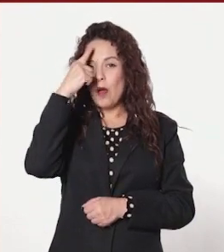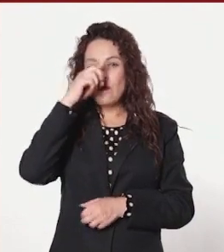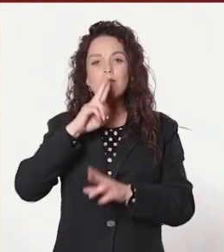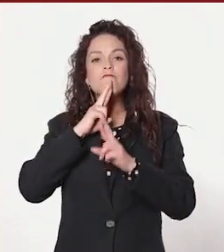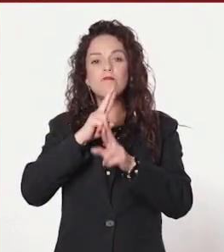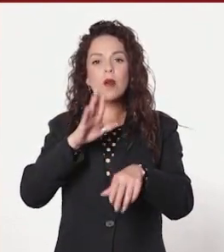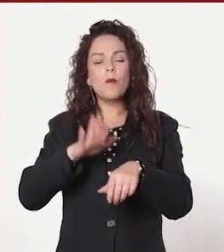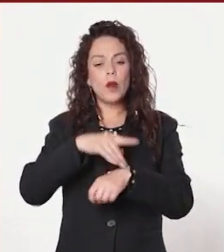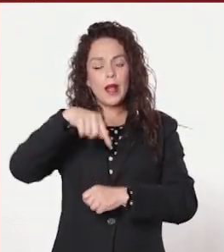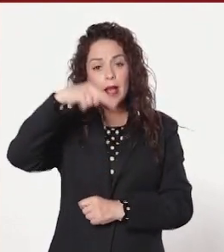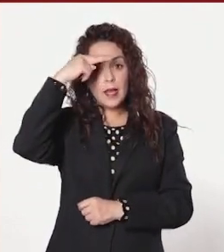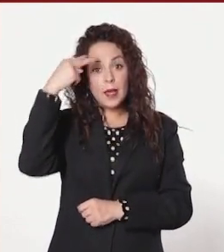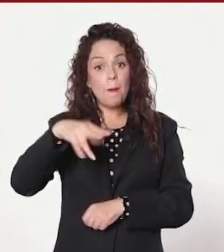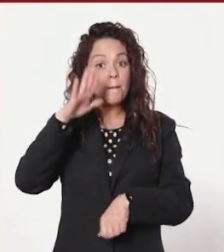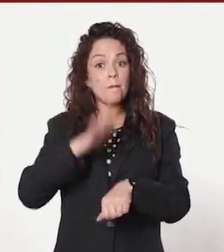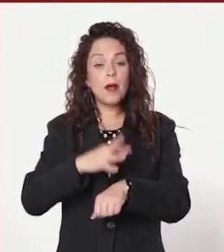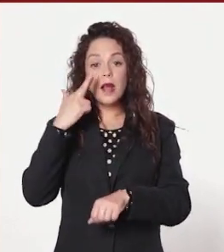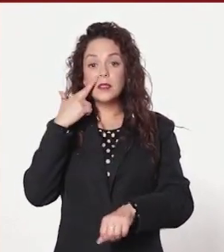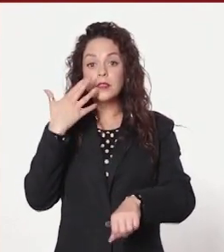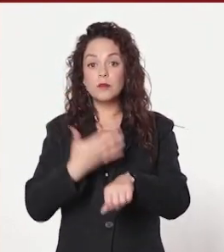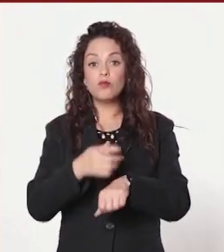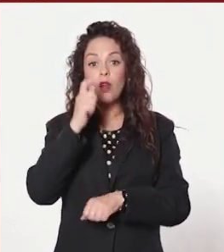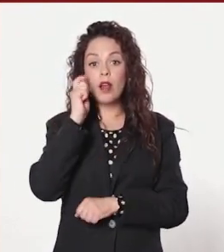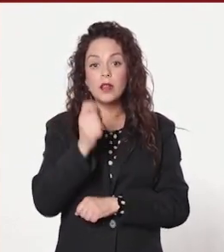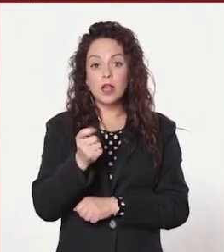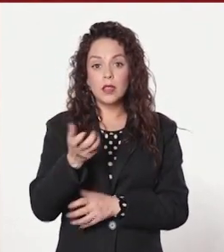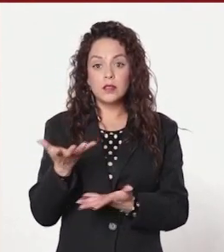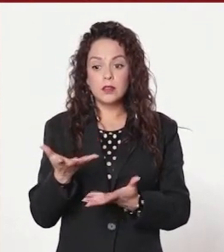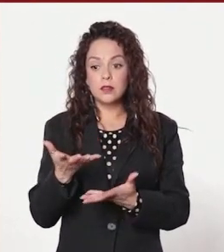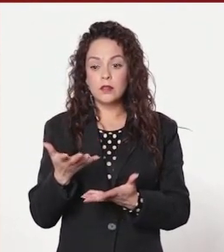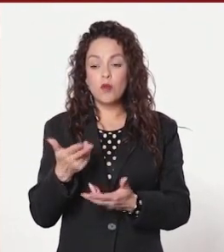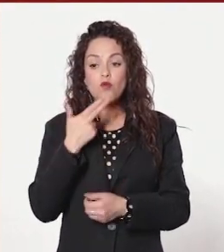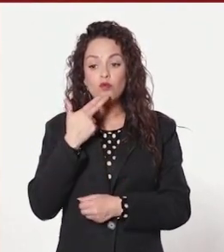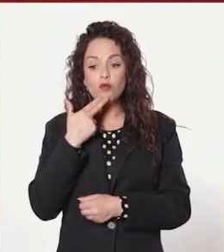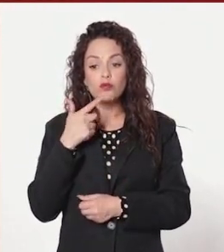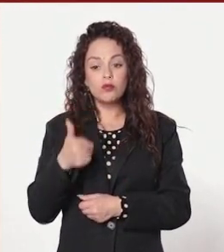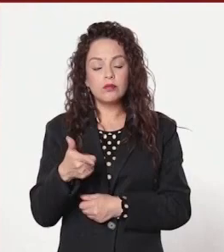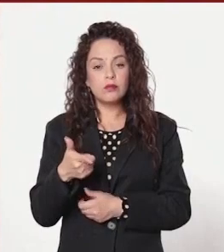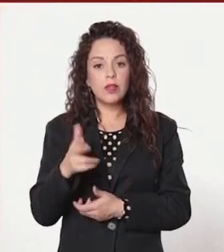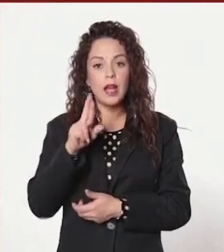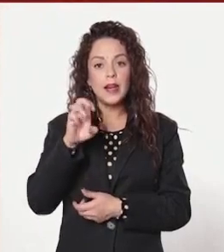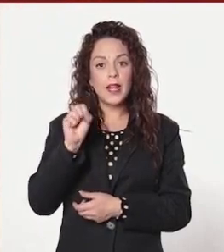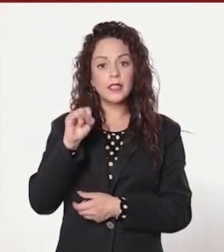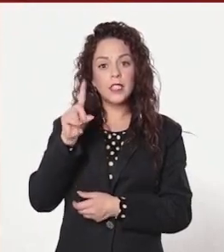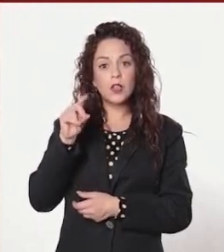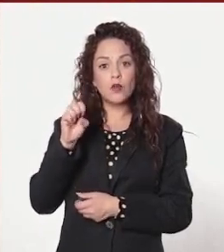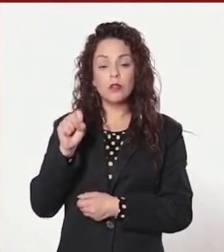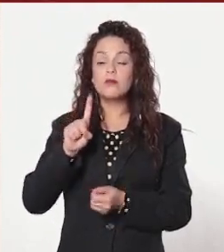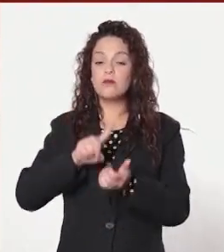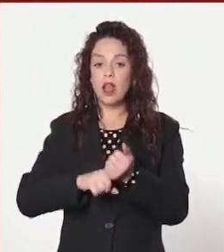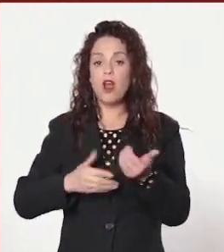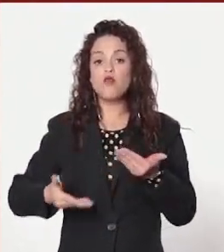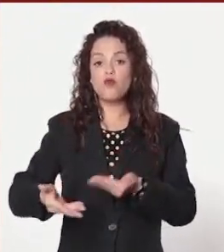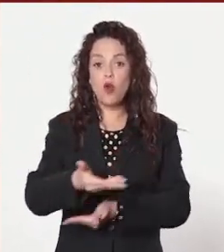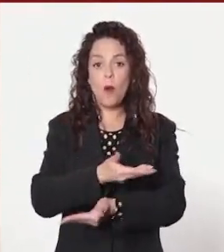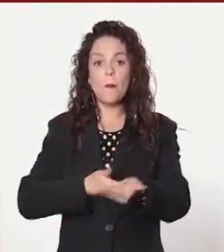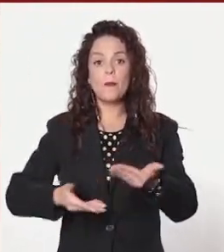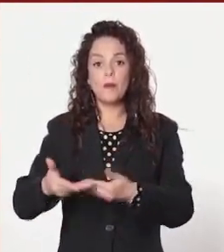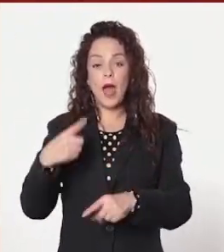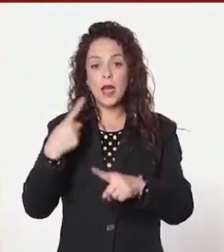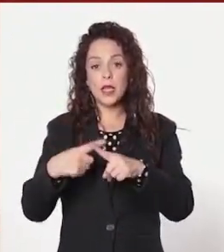la responsabilidad del manejo de residuos es compartida. ¿Qué significa esto? Que la comparten la